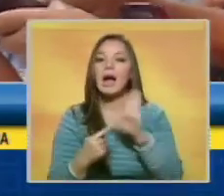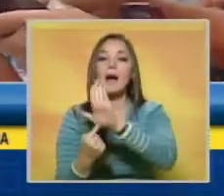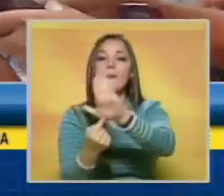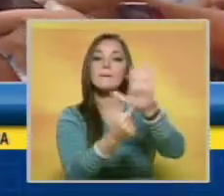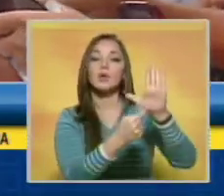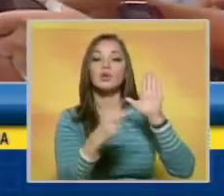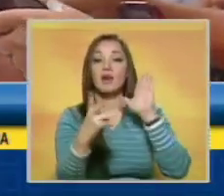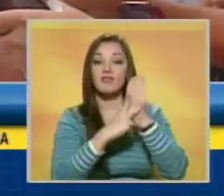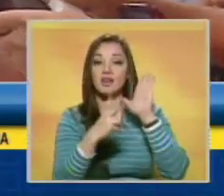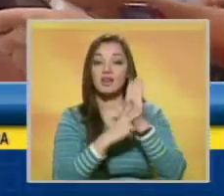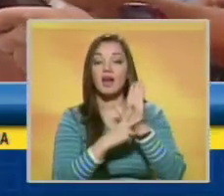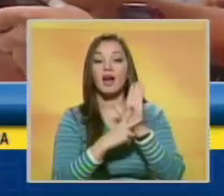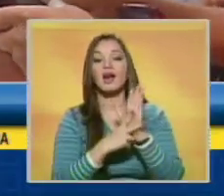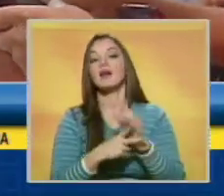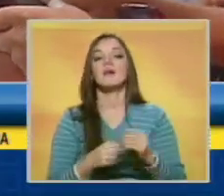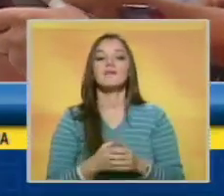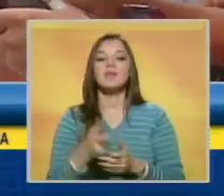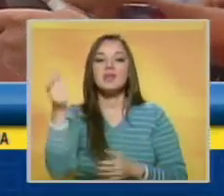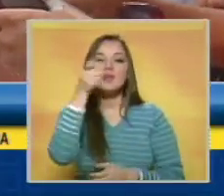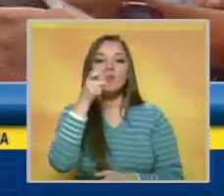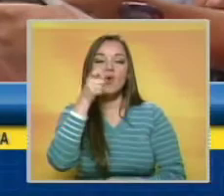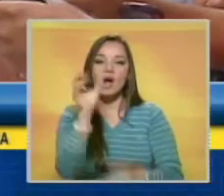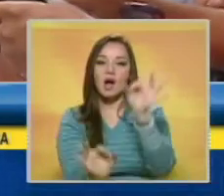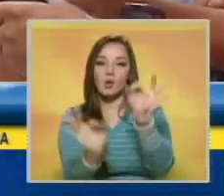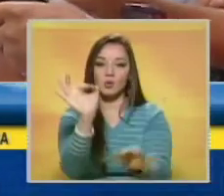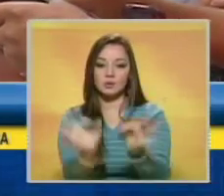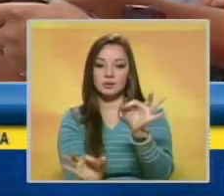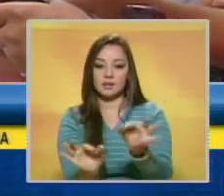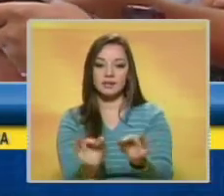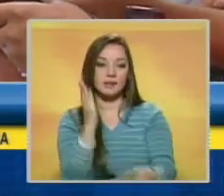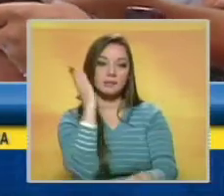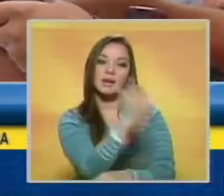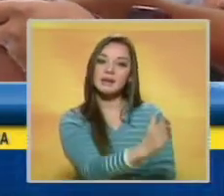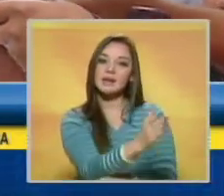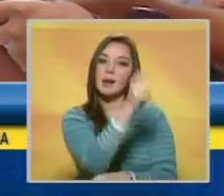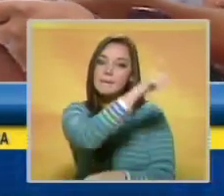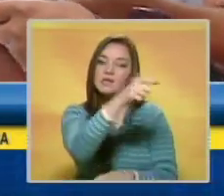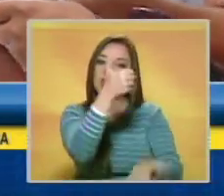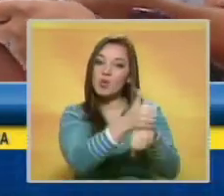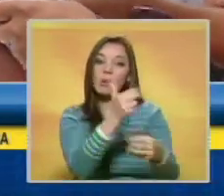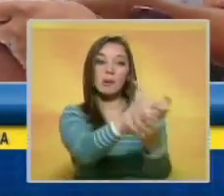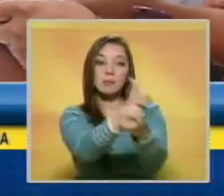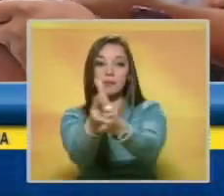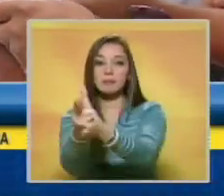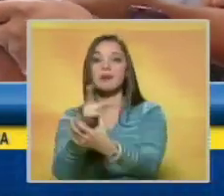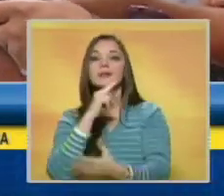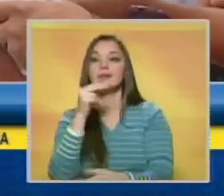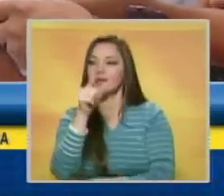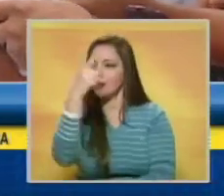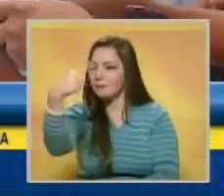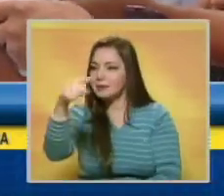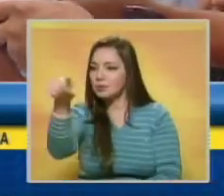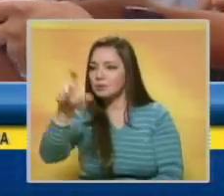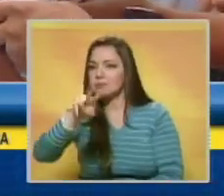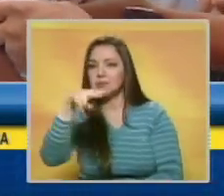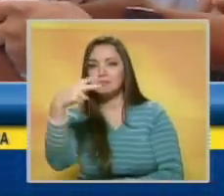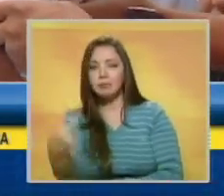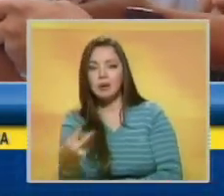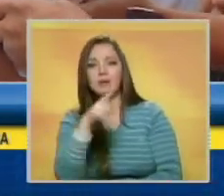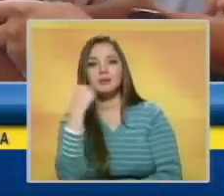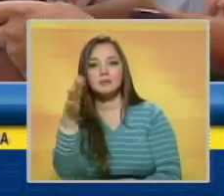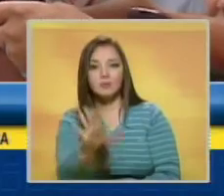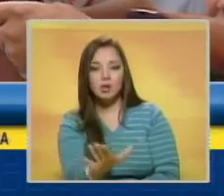continuar con la lucha en contra de la impunidad, que se haga justicia. Vamos a hacer un llamado, este comité hace un llamado al